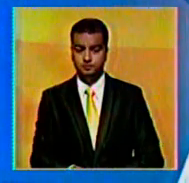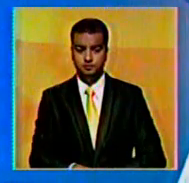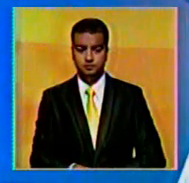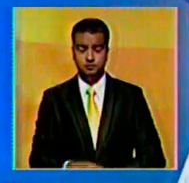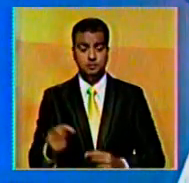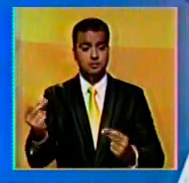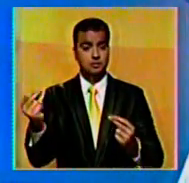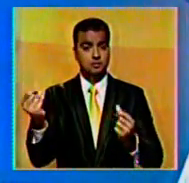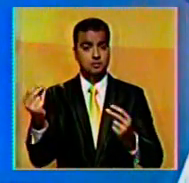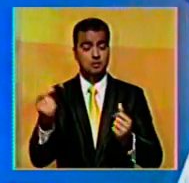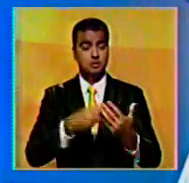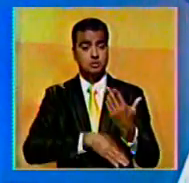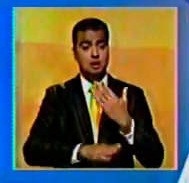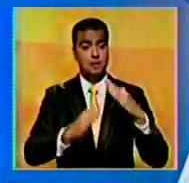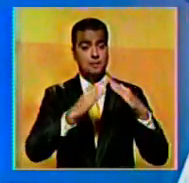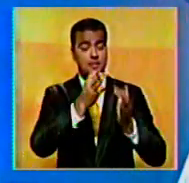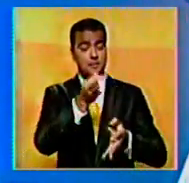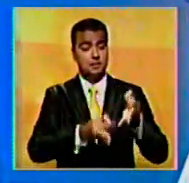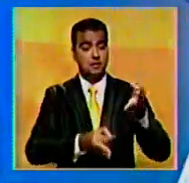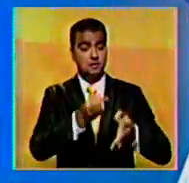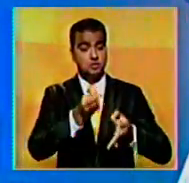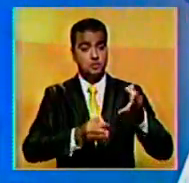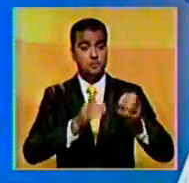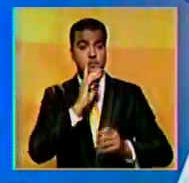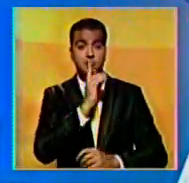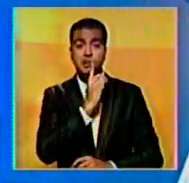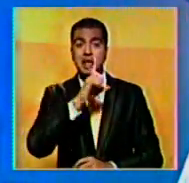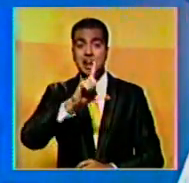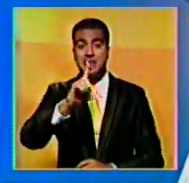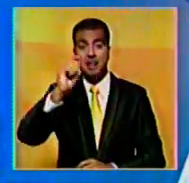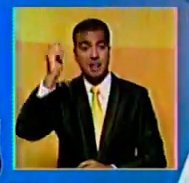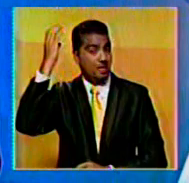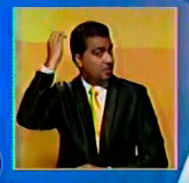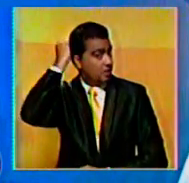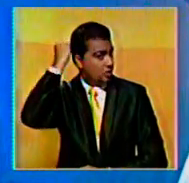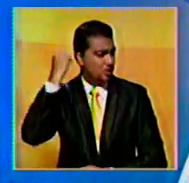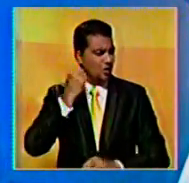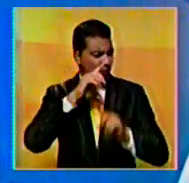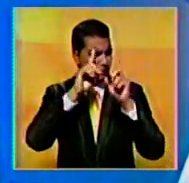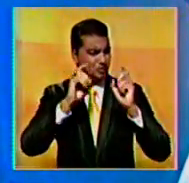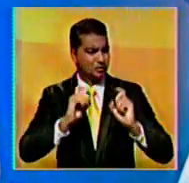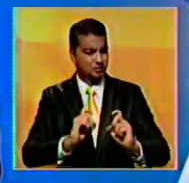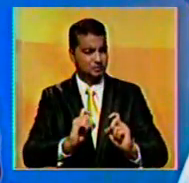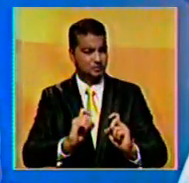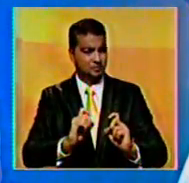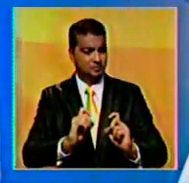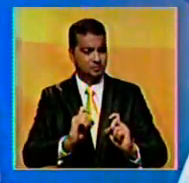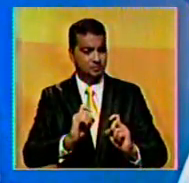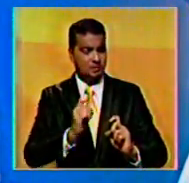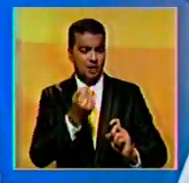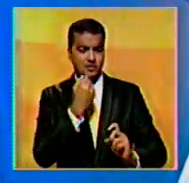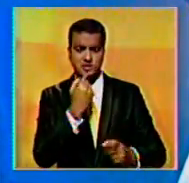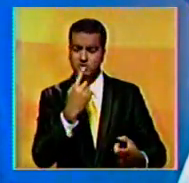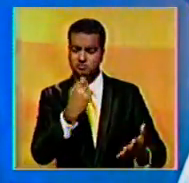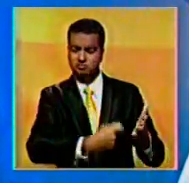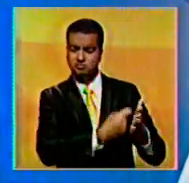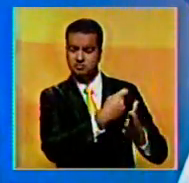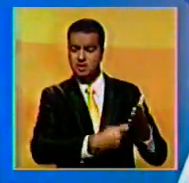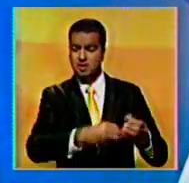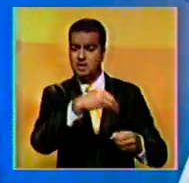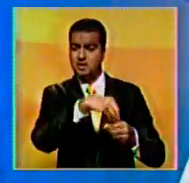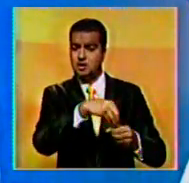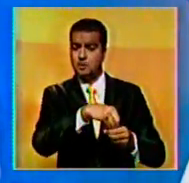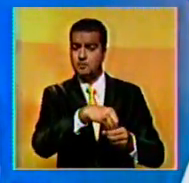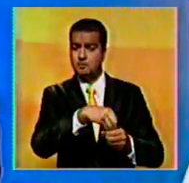A su salida del Palacio de Justicia, Lilian Tintori, esposa del dirigente Leopoldo López, cuestionó que la sala de apelaciones haya negado el recurso introducido por